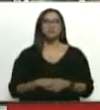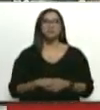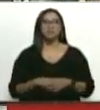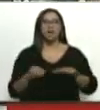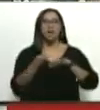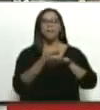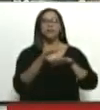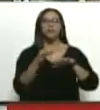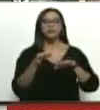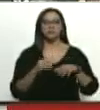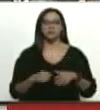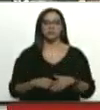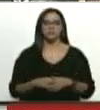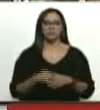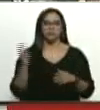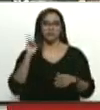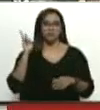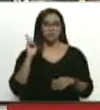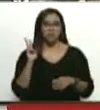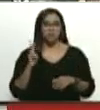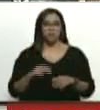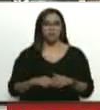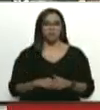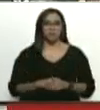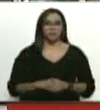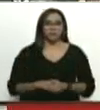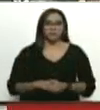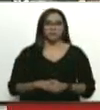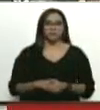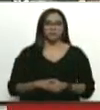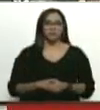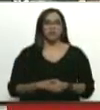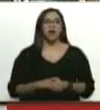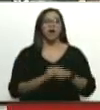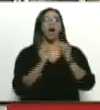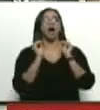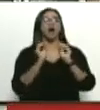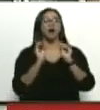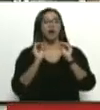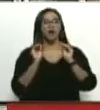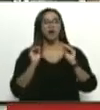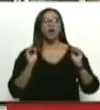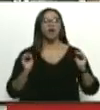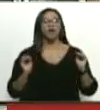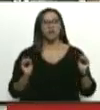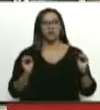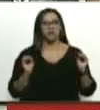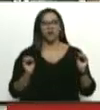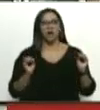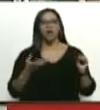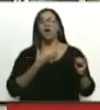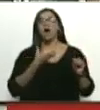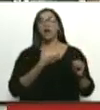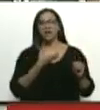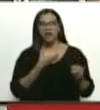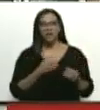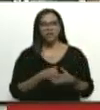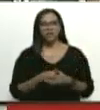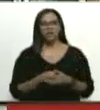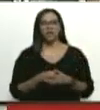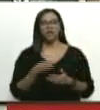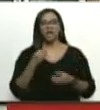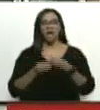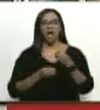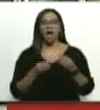municipio de Venezuela a denunciar a los alcaldes que habían sido,